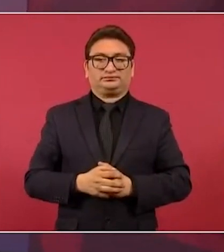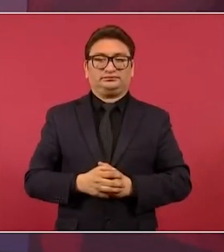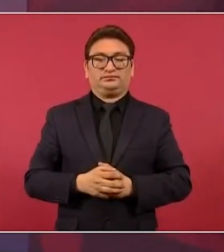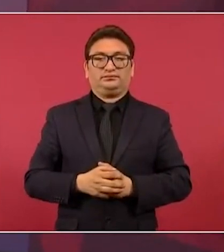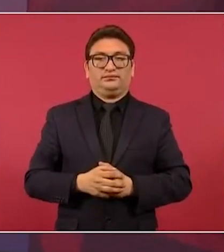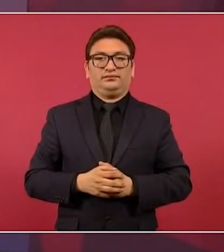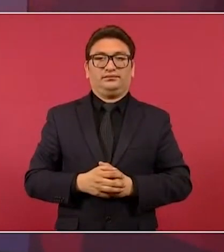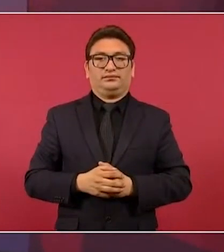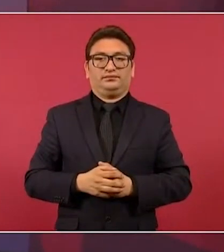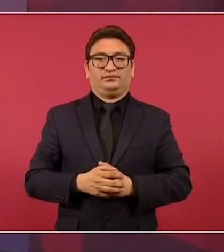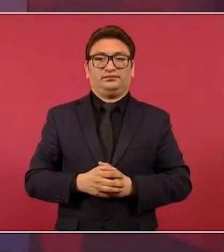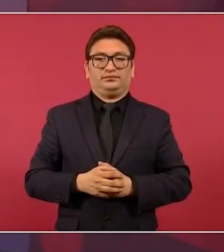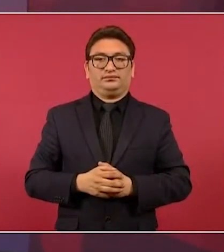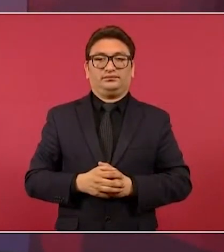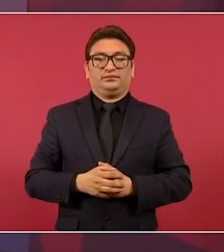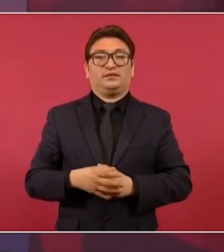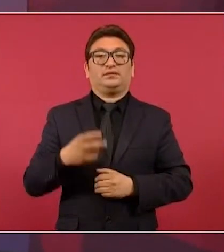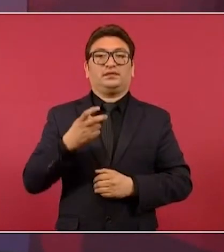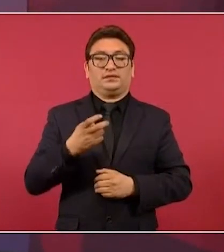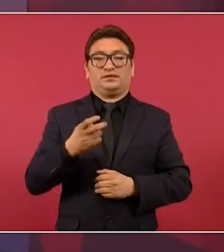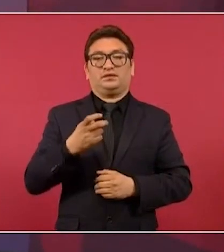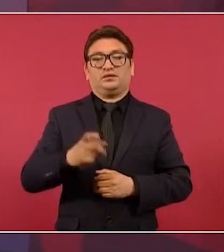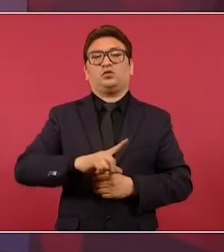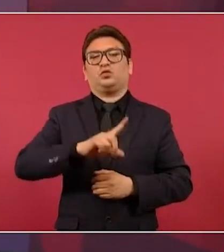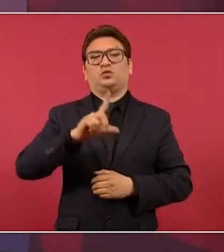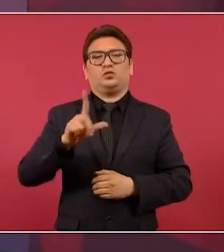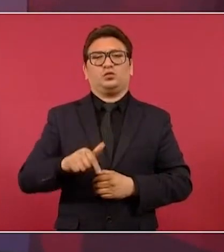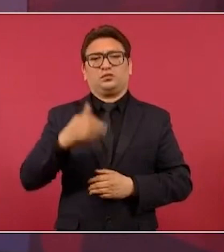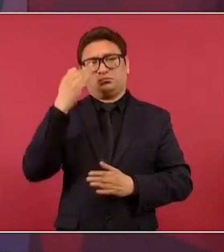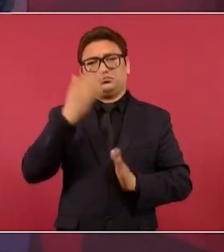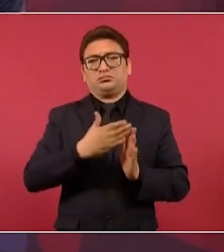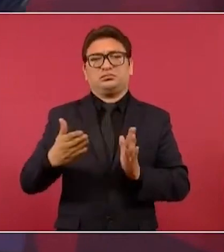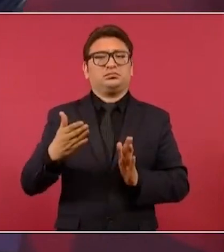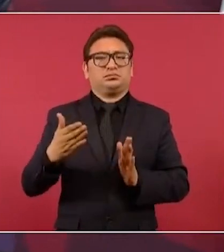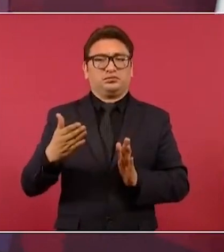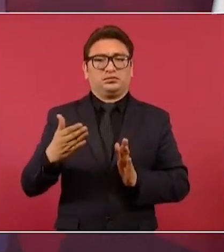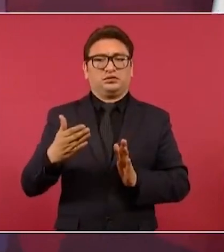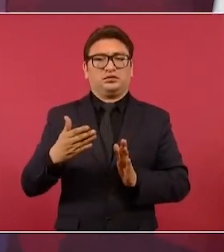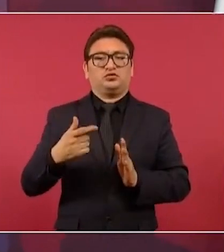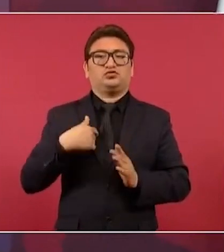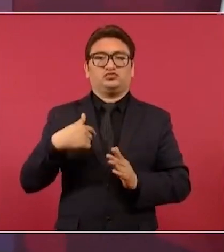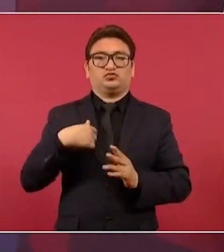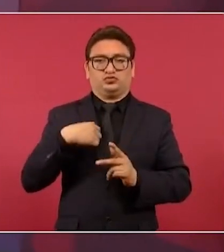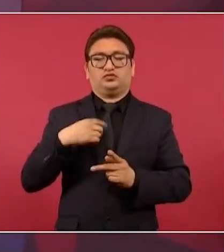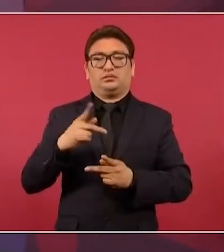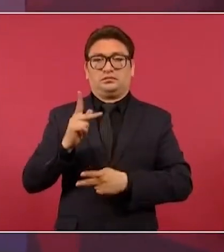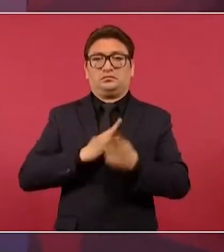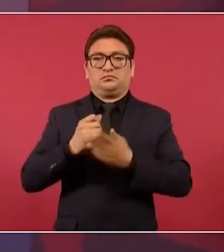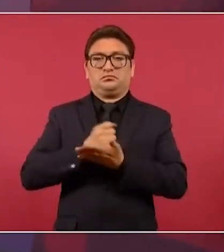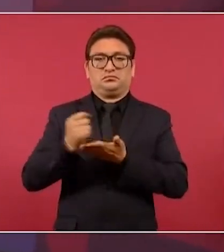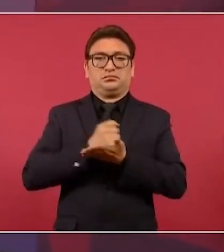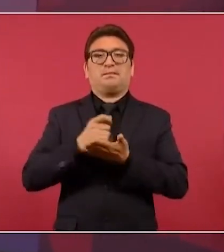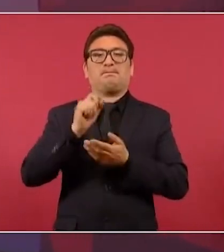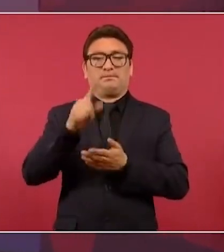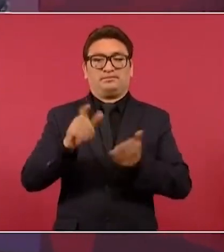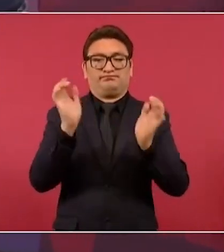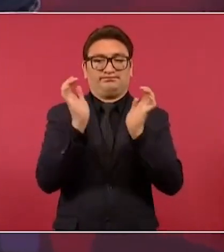Y luego, ya estando ahí, conseguí un crédito del